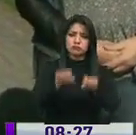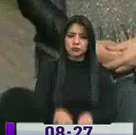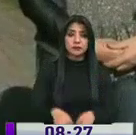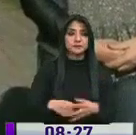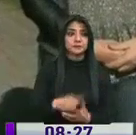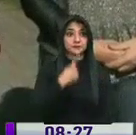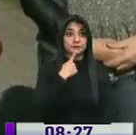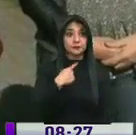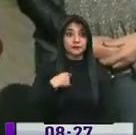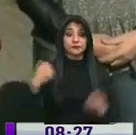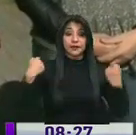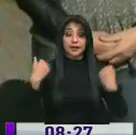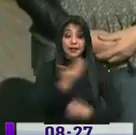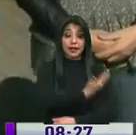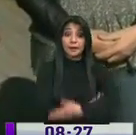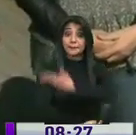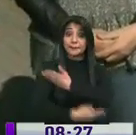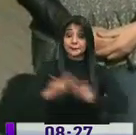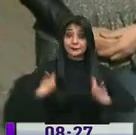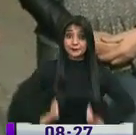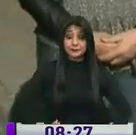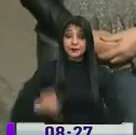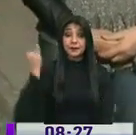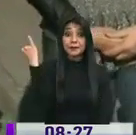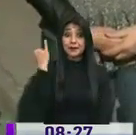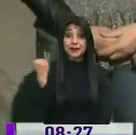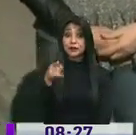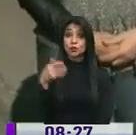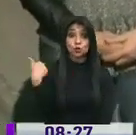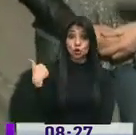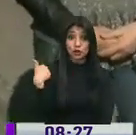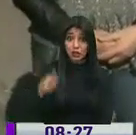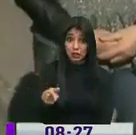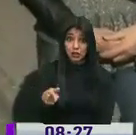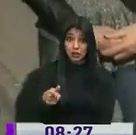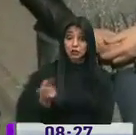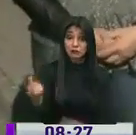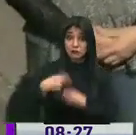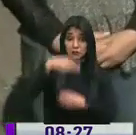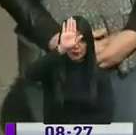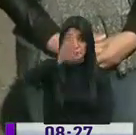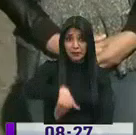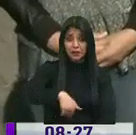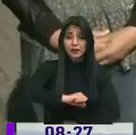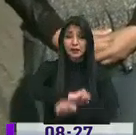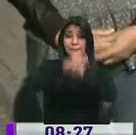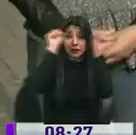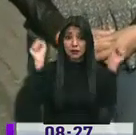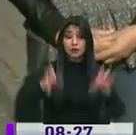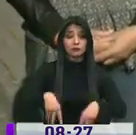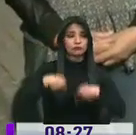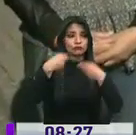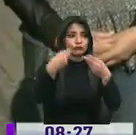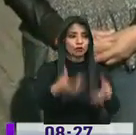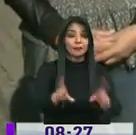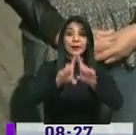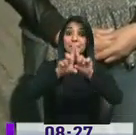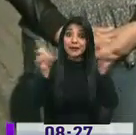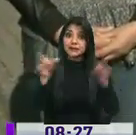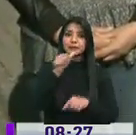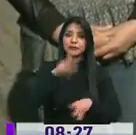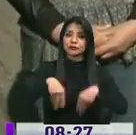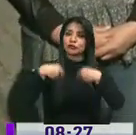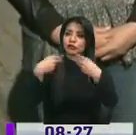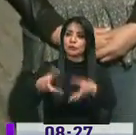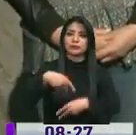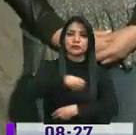que las camisetas también, estas camisetas verdes, para quien no tenga y quiera participar, puede venir desde muy temprano. La empresa privada ha donado algunas y les